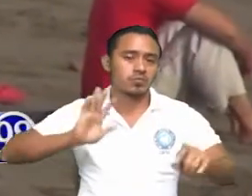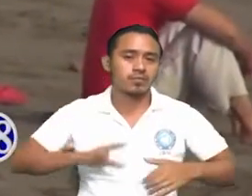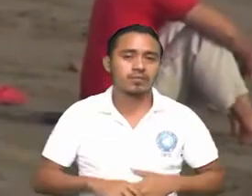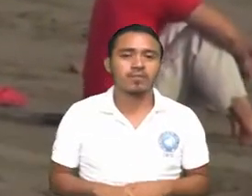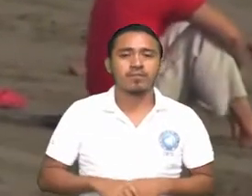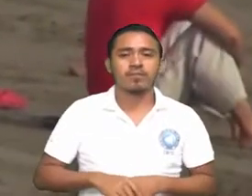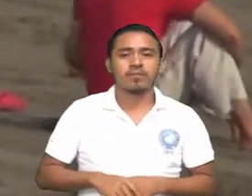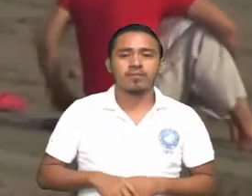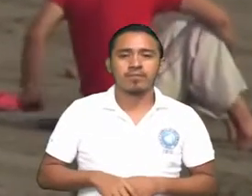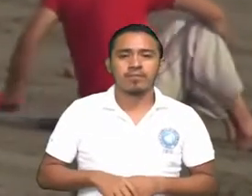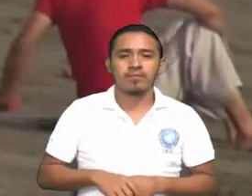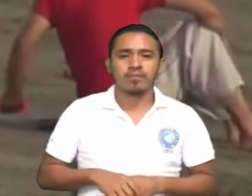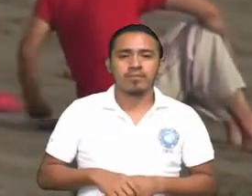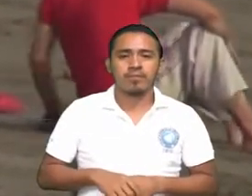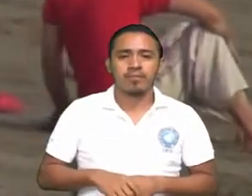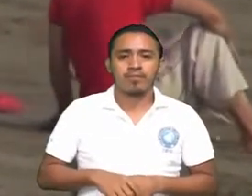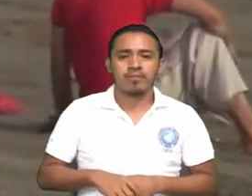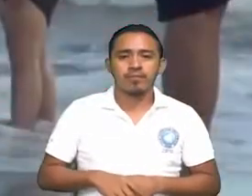largo.